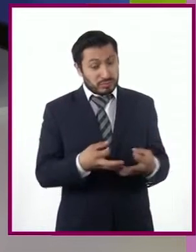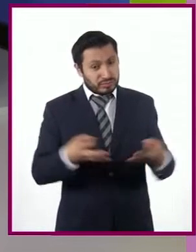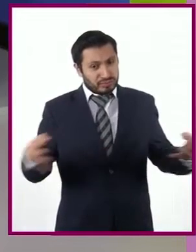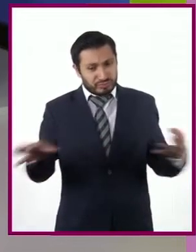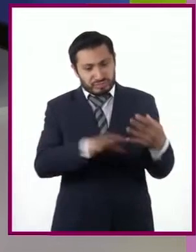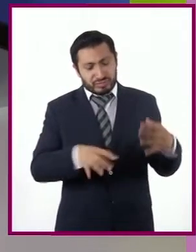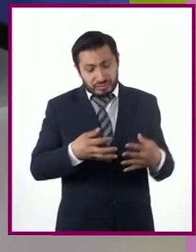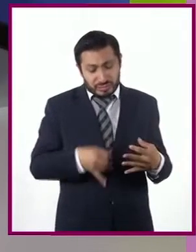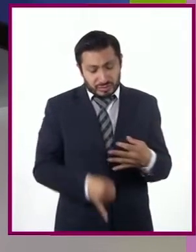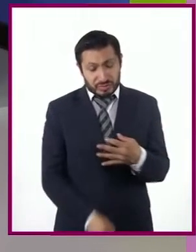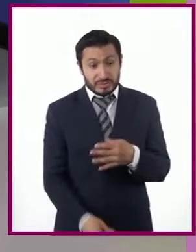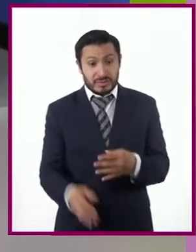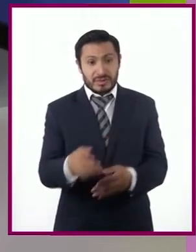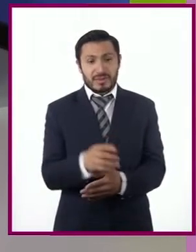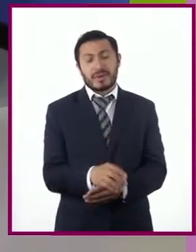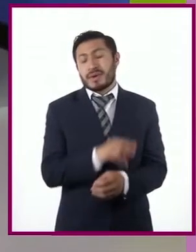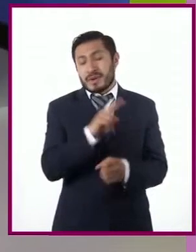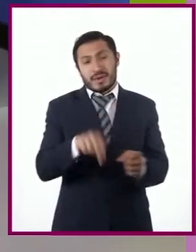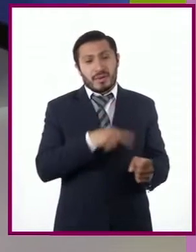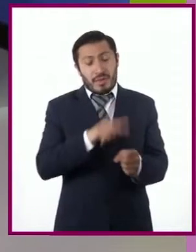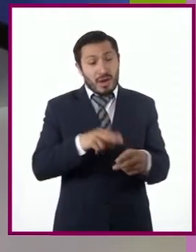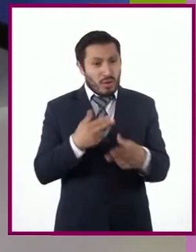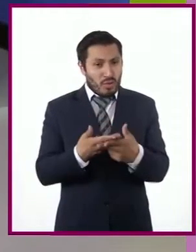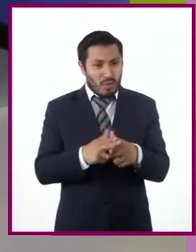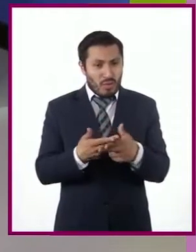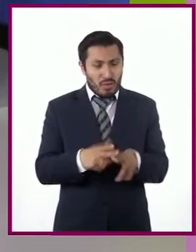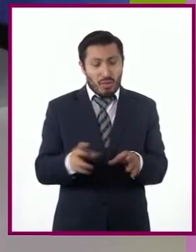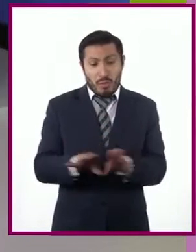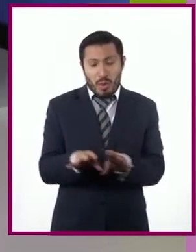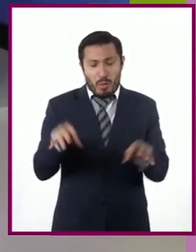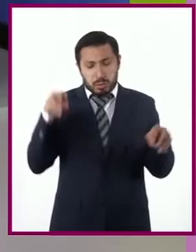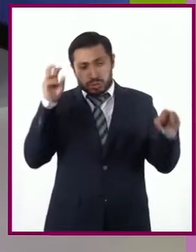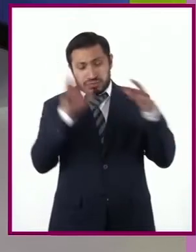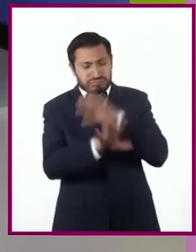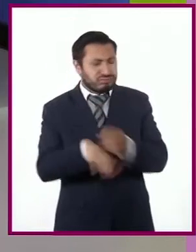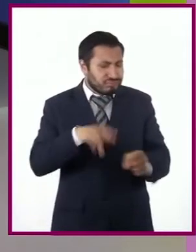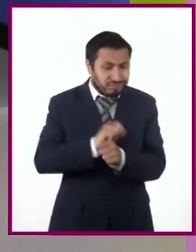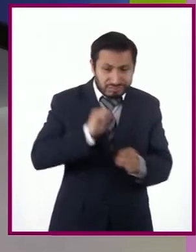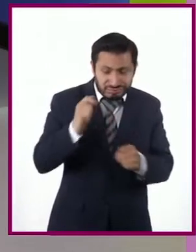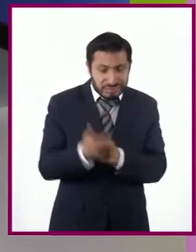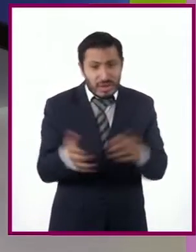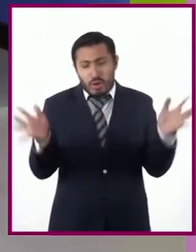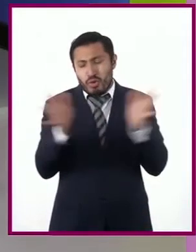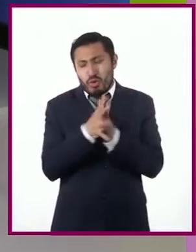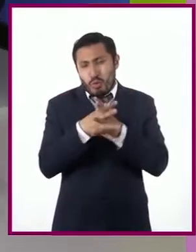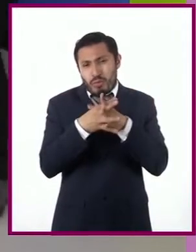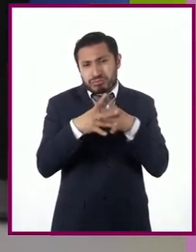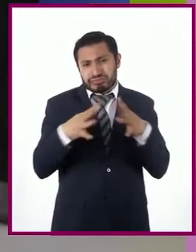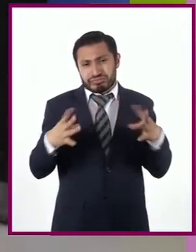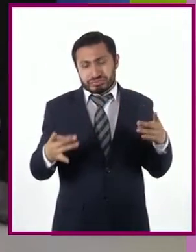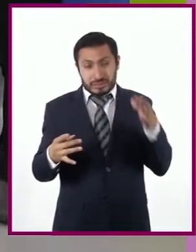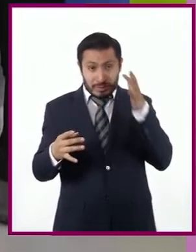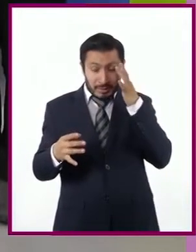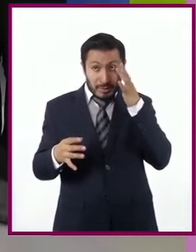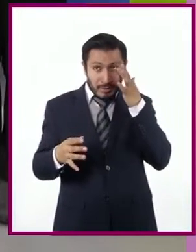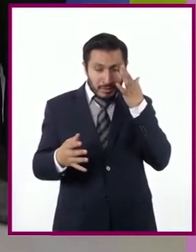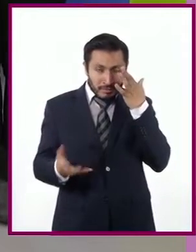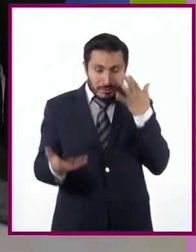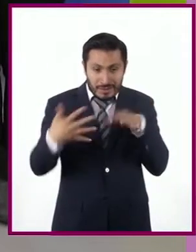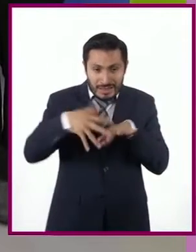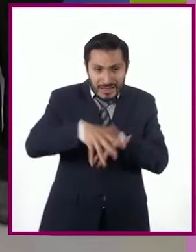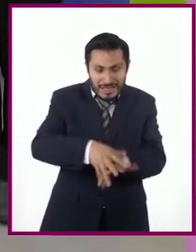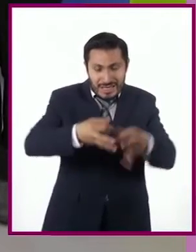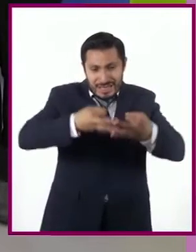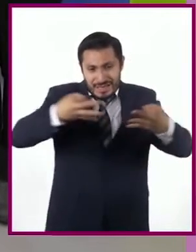En condiciones normales, los huesos que pertenecieron a algún animal se desintegrarían y se reincorporarían al suelo